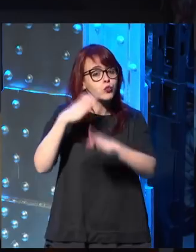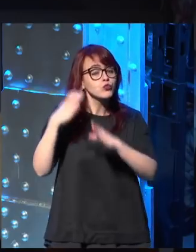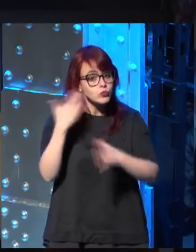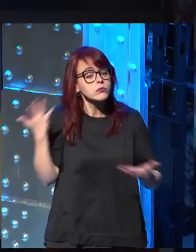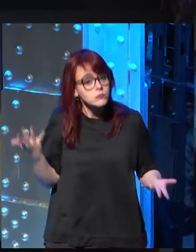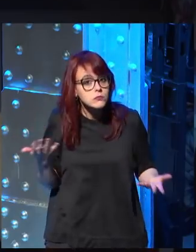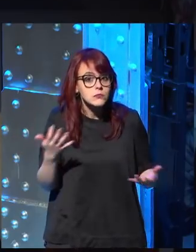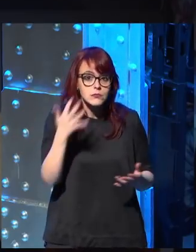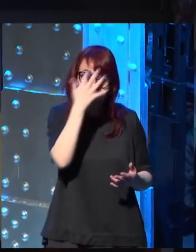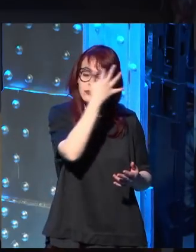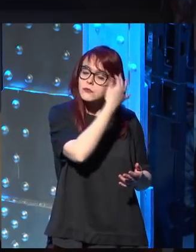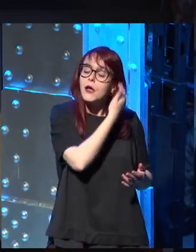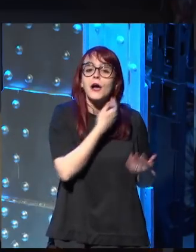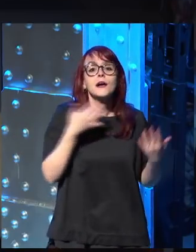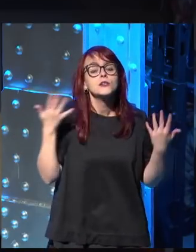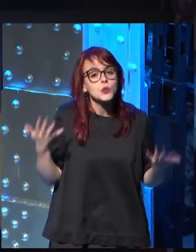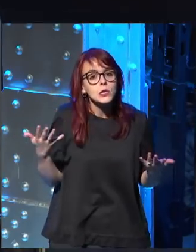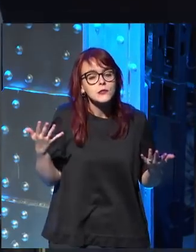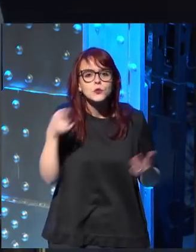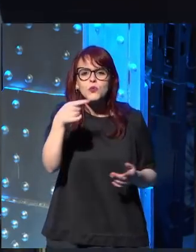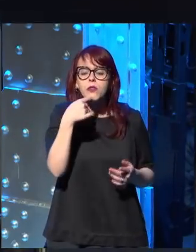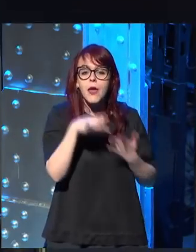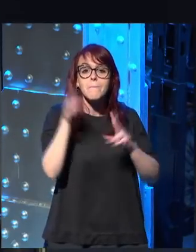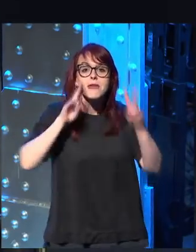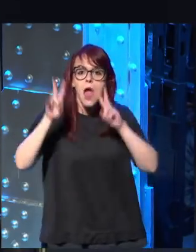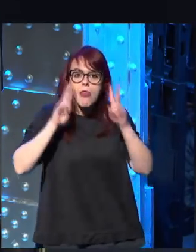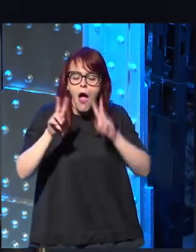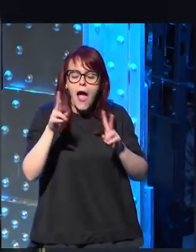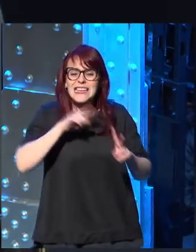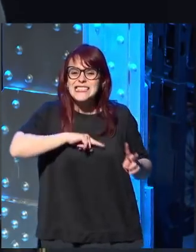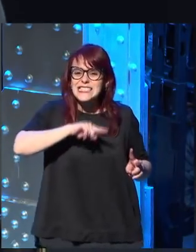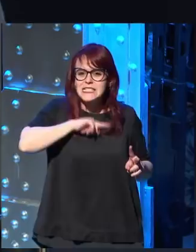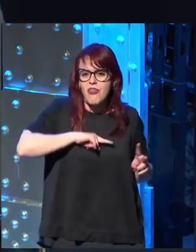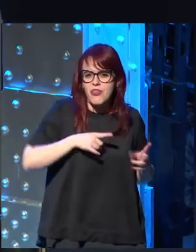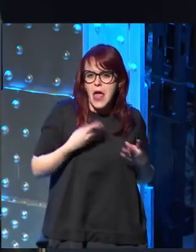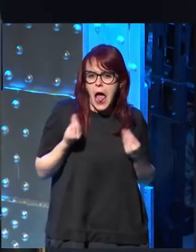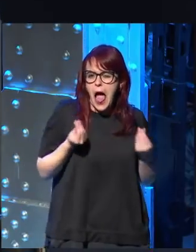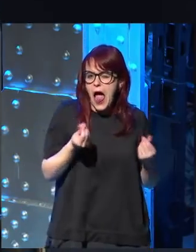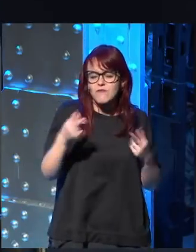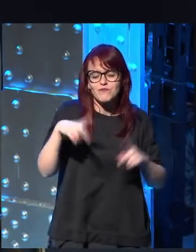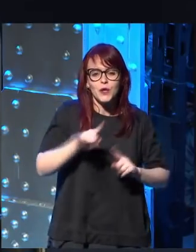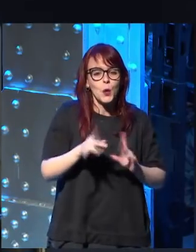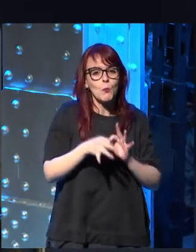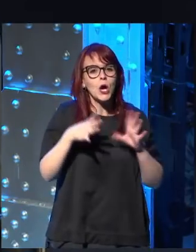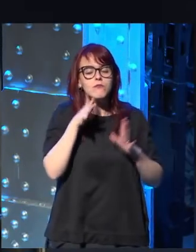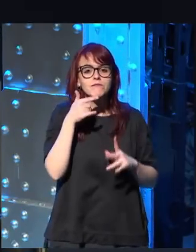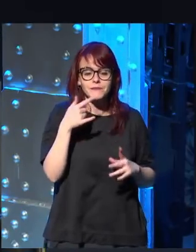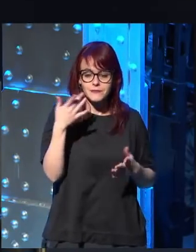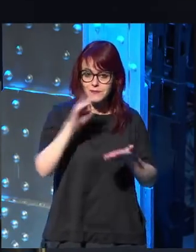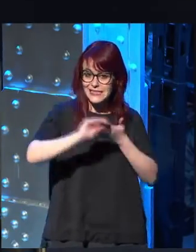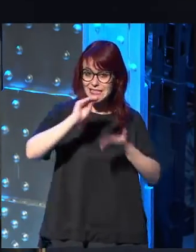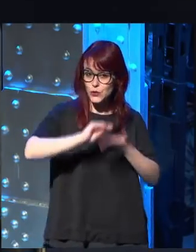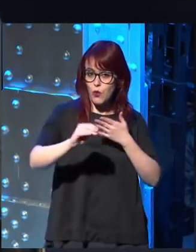¿no? Entonces claro, cuando tú dices la mirada existencial, yo no soy... Mira, yo creo que la